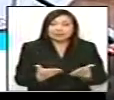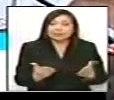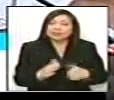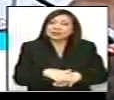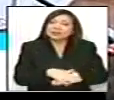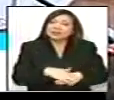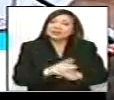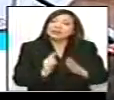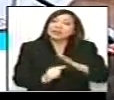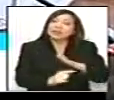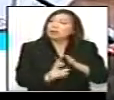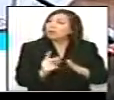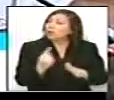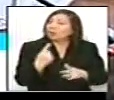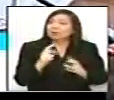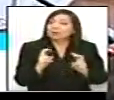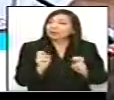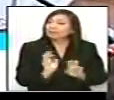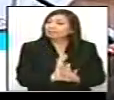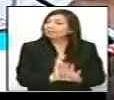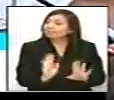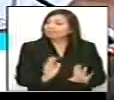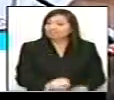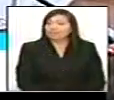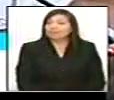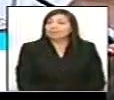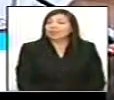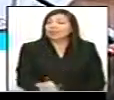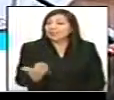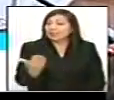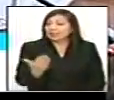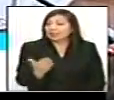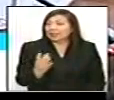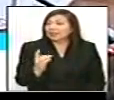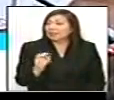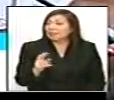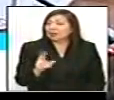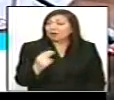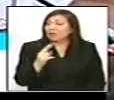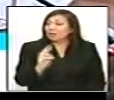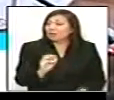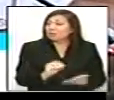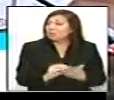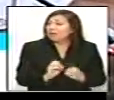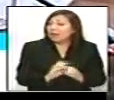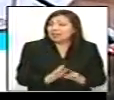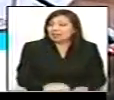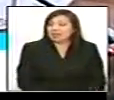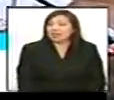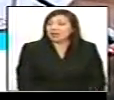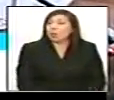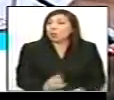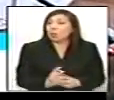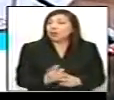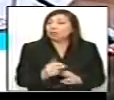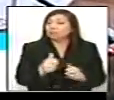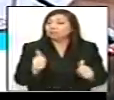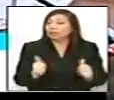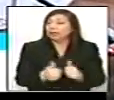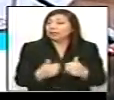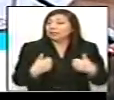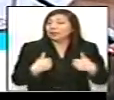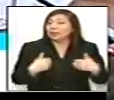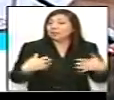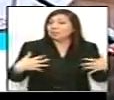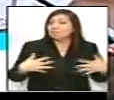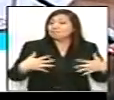de gestión ambiental, no para la titulación. Y eso los funcionarios de INGEMET también no lo ven claro. Lo que ocurre es que cuidan sus espaldas, tienen miedo, cuidan